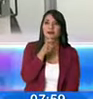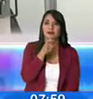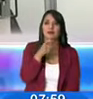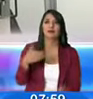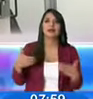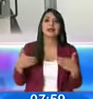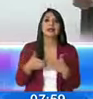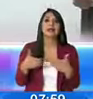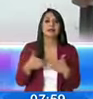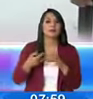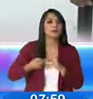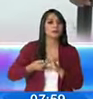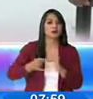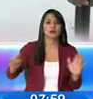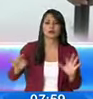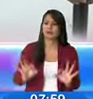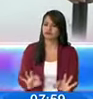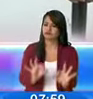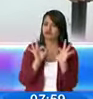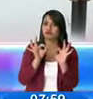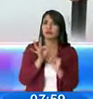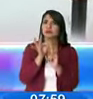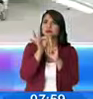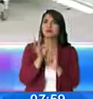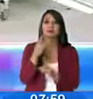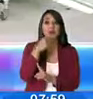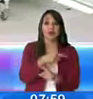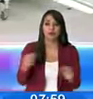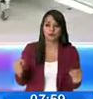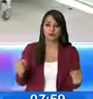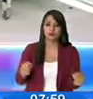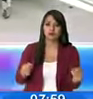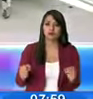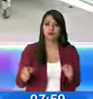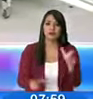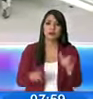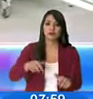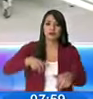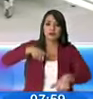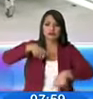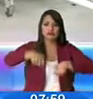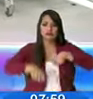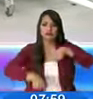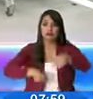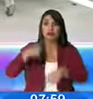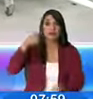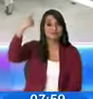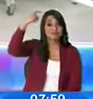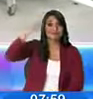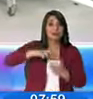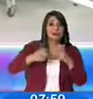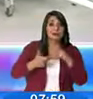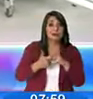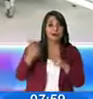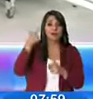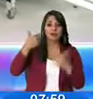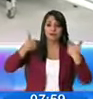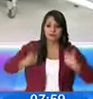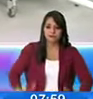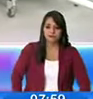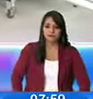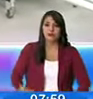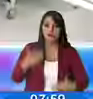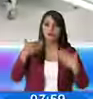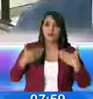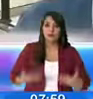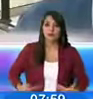de equipos de última tecnología, como es el Locomed, que ayuda a pacientes con alguna lesión neurológica que presentan parálisis en ciertas